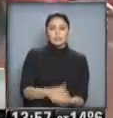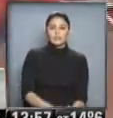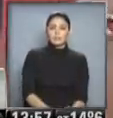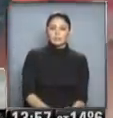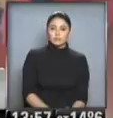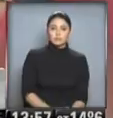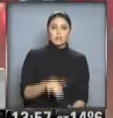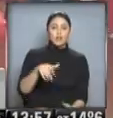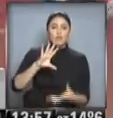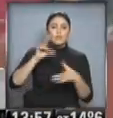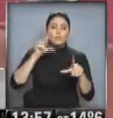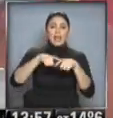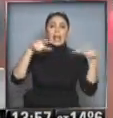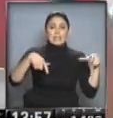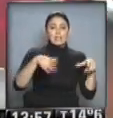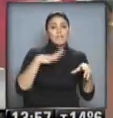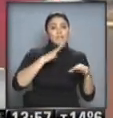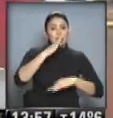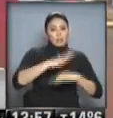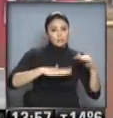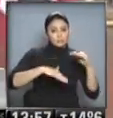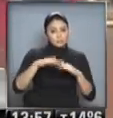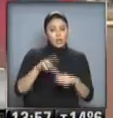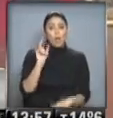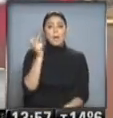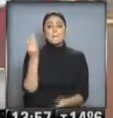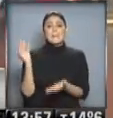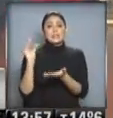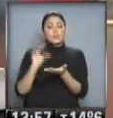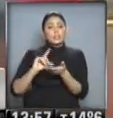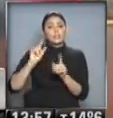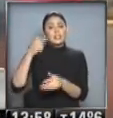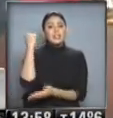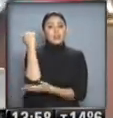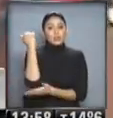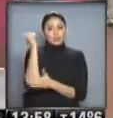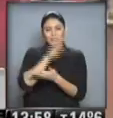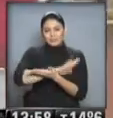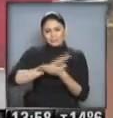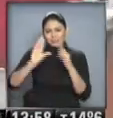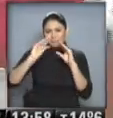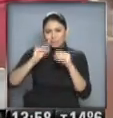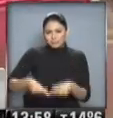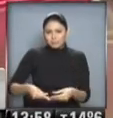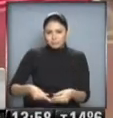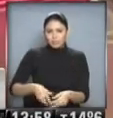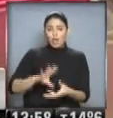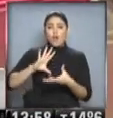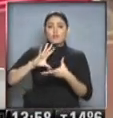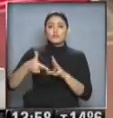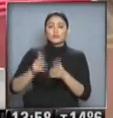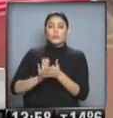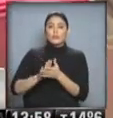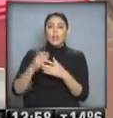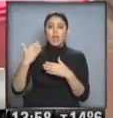con una cancha a medio hacer, un presupuesto y una economía por el piso, futbolísticamente